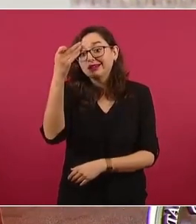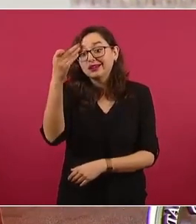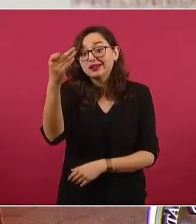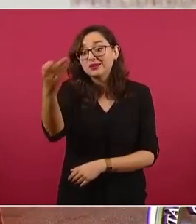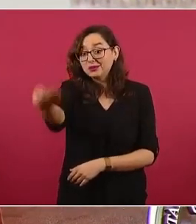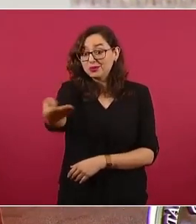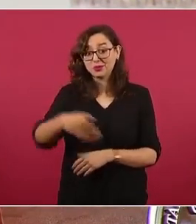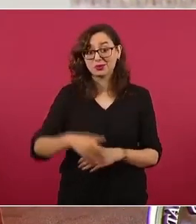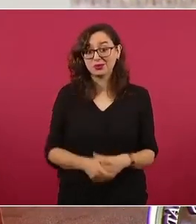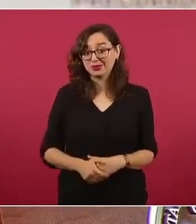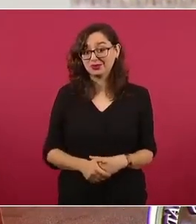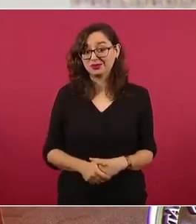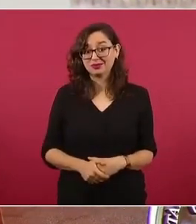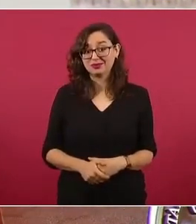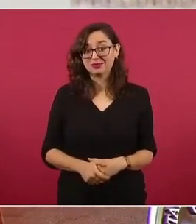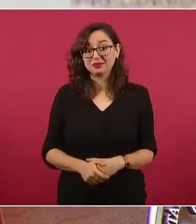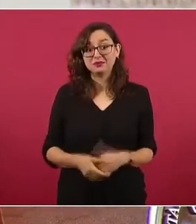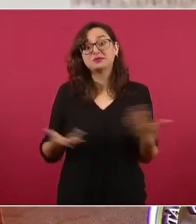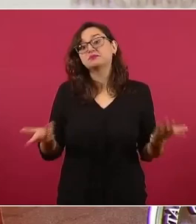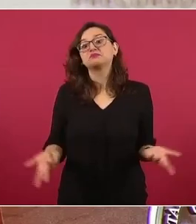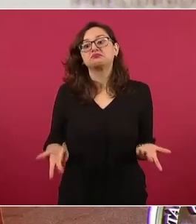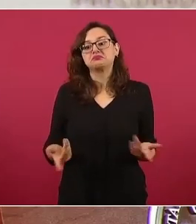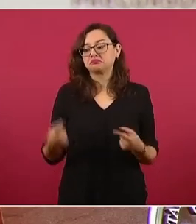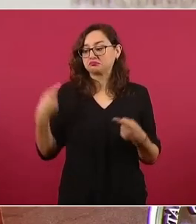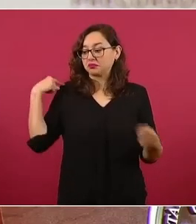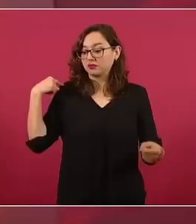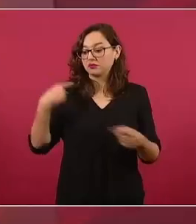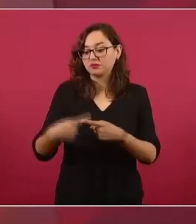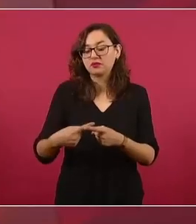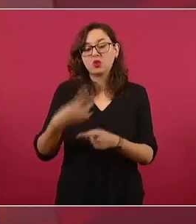Nosotros llevamos 4 años